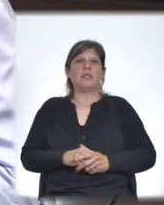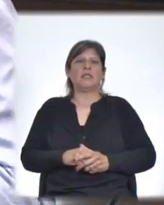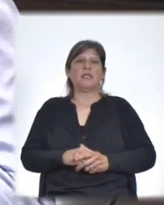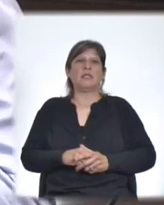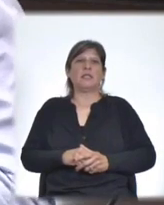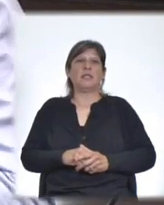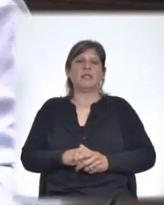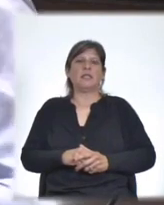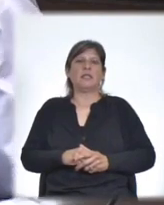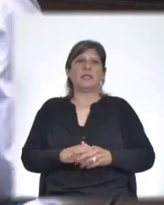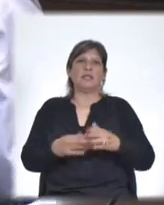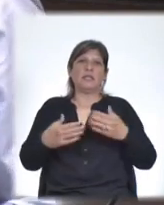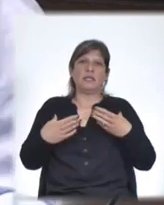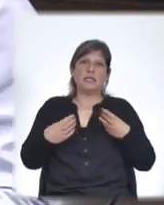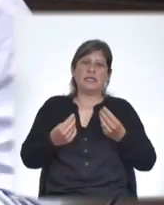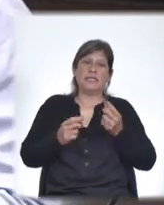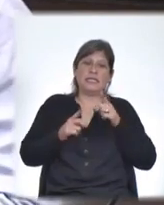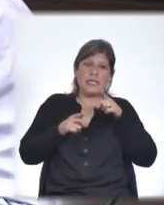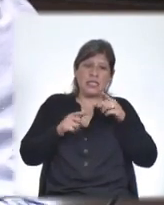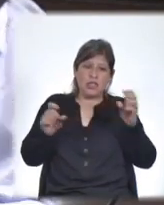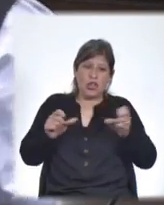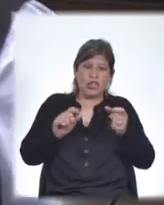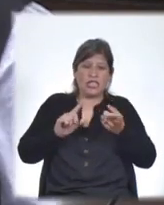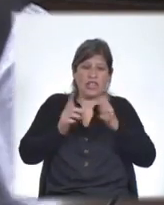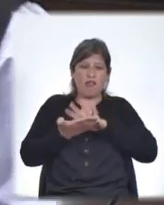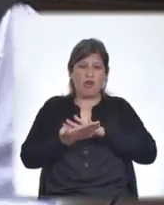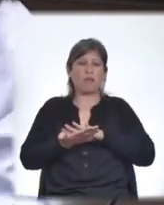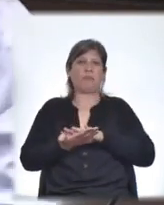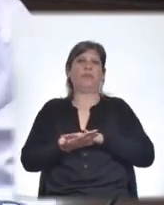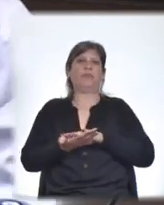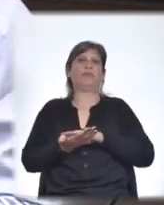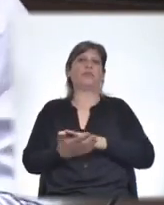que siento, señor presidente, que hacer esto de esta manera